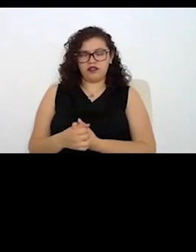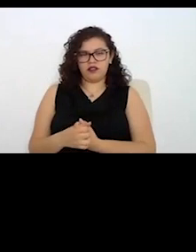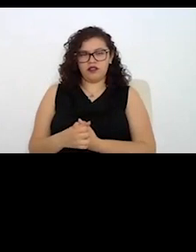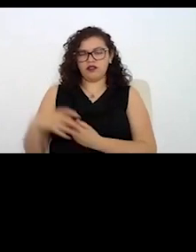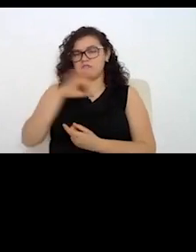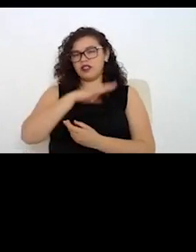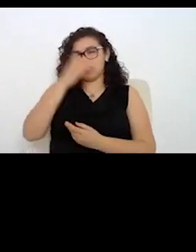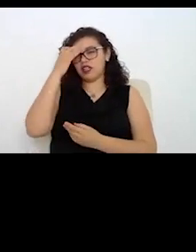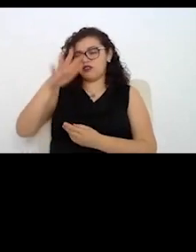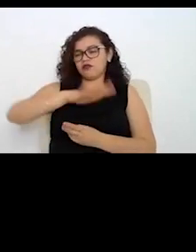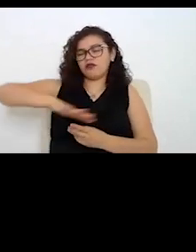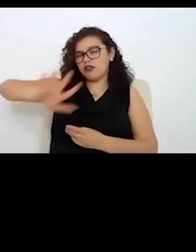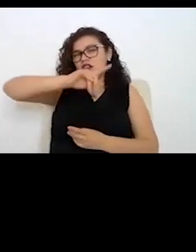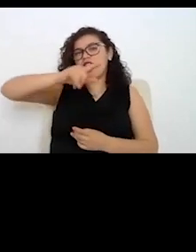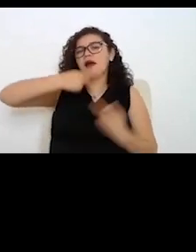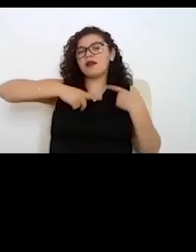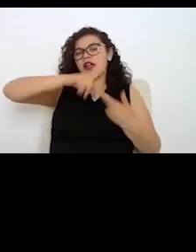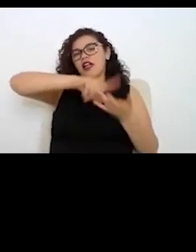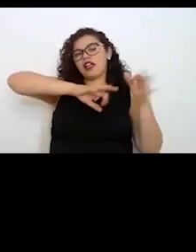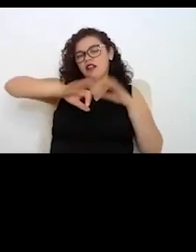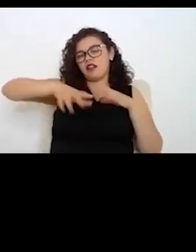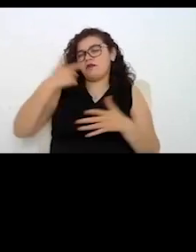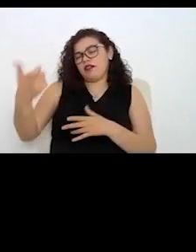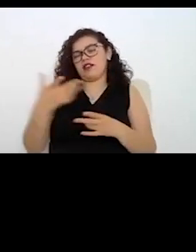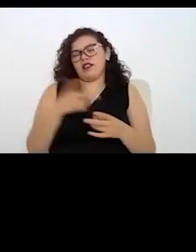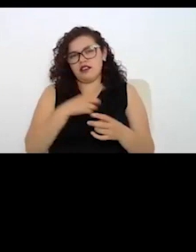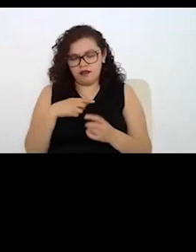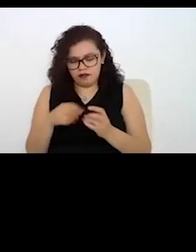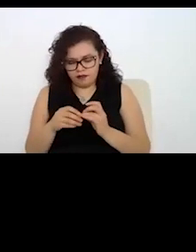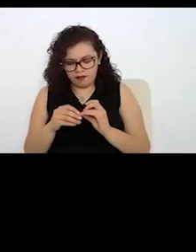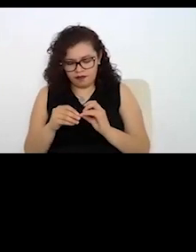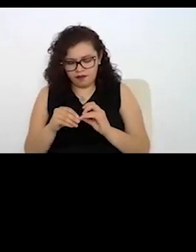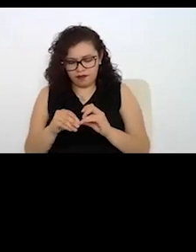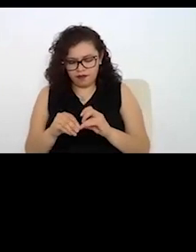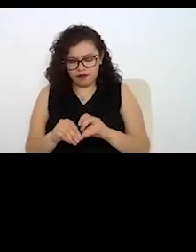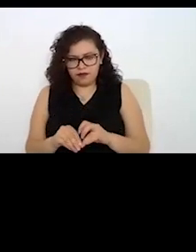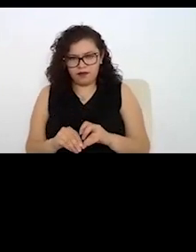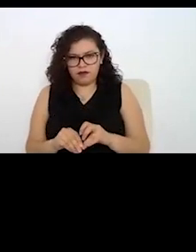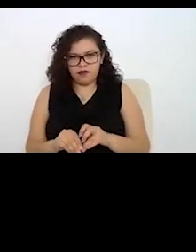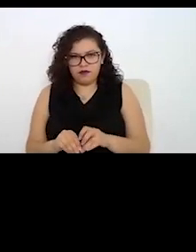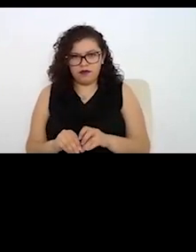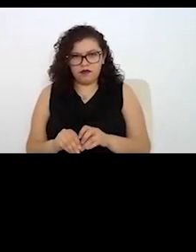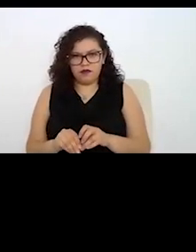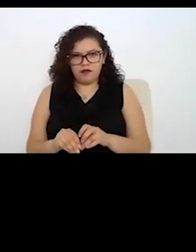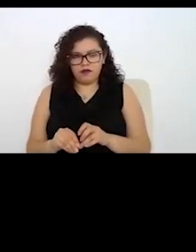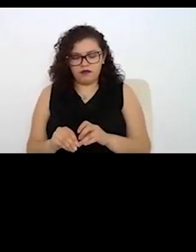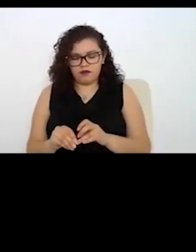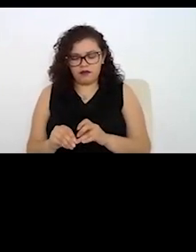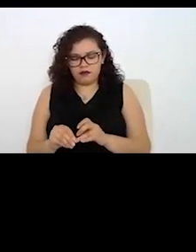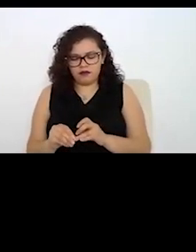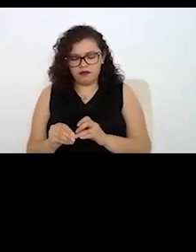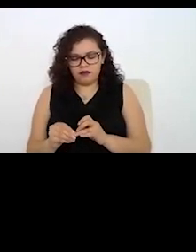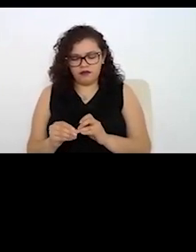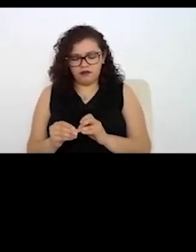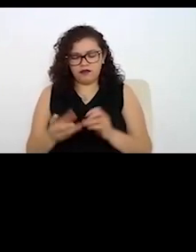en donde sí tendría que él pagar por esta computadora. Sin embargo, hay muchísimos hilos que jalar